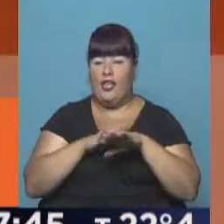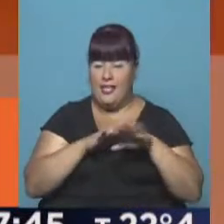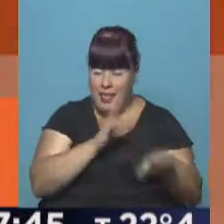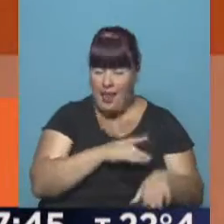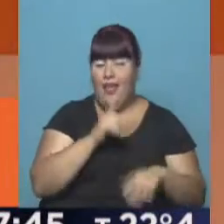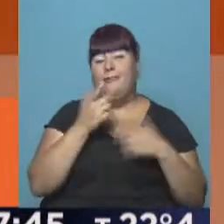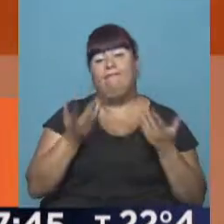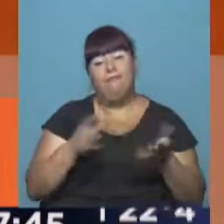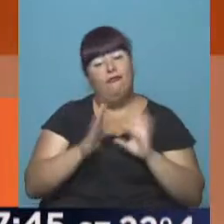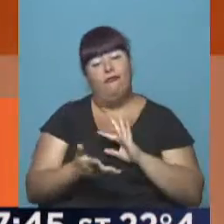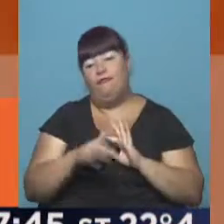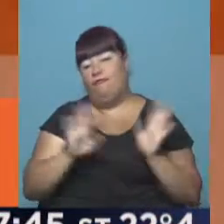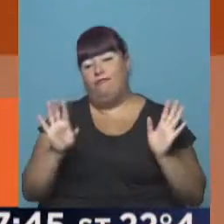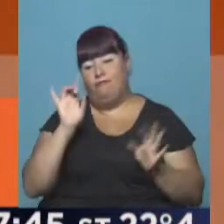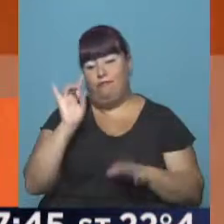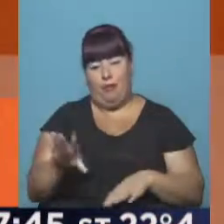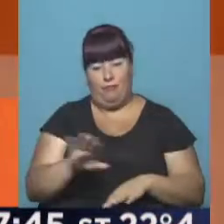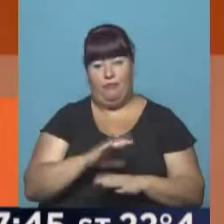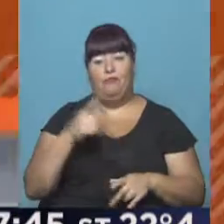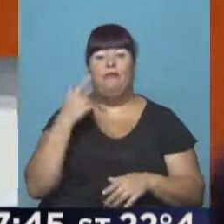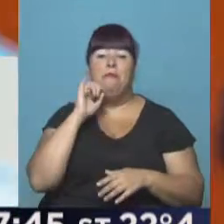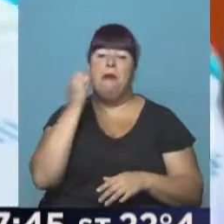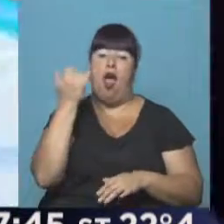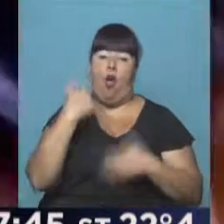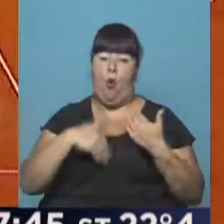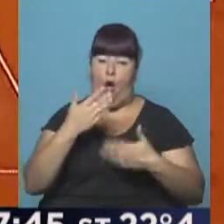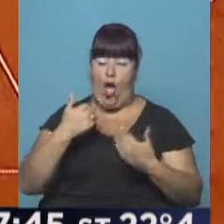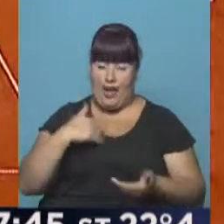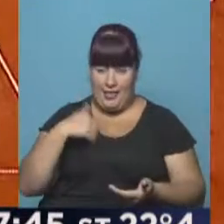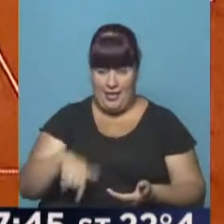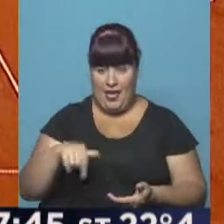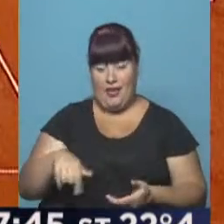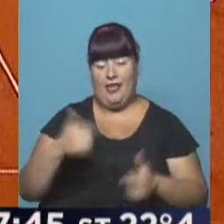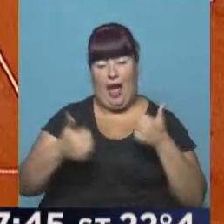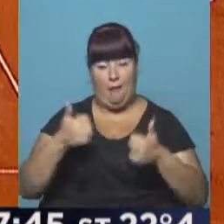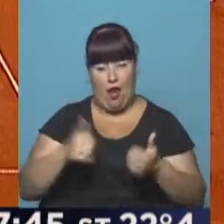esta forma se quedó en el camino uno de los mejores argentinos para este torneo.